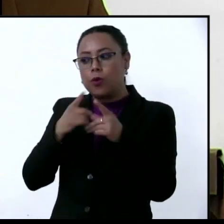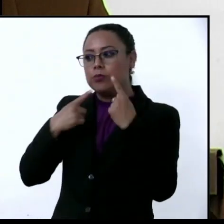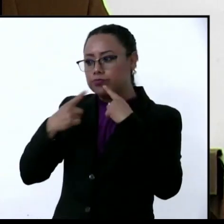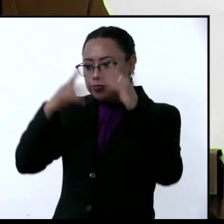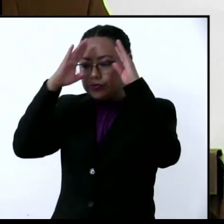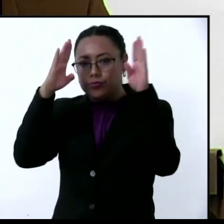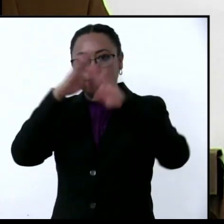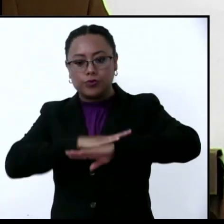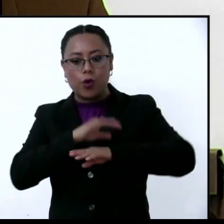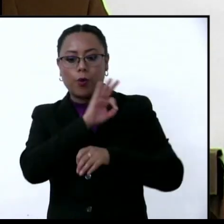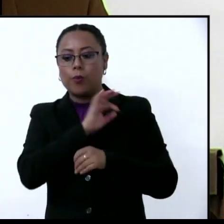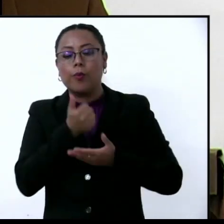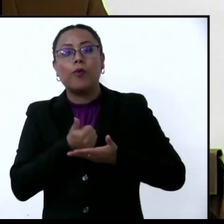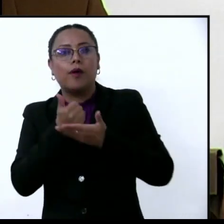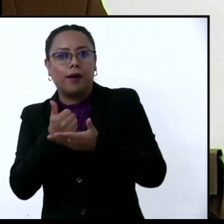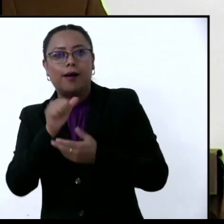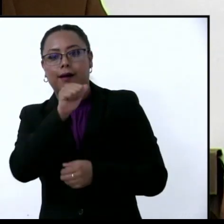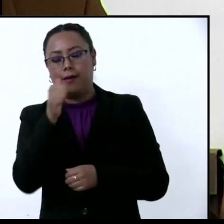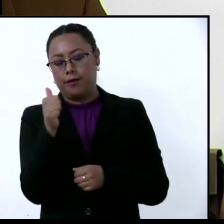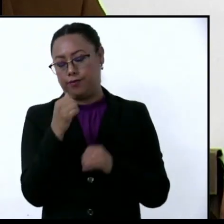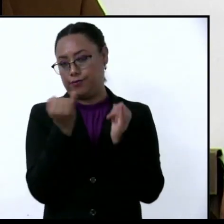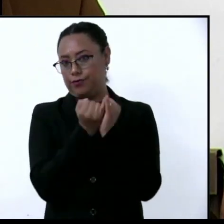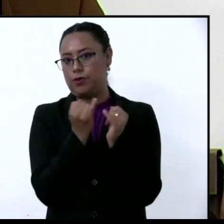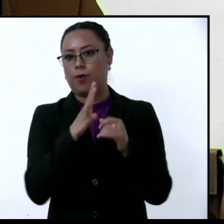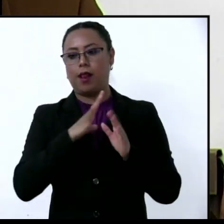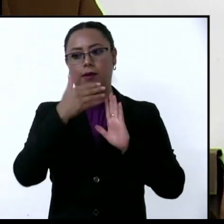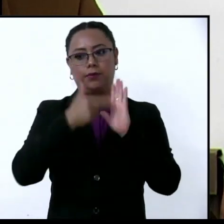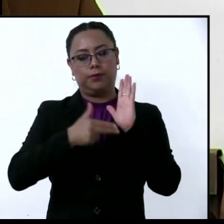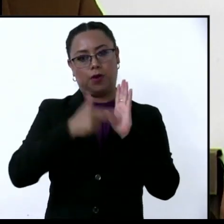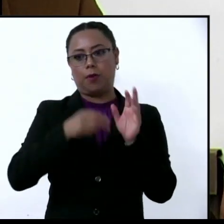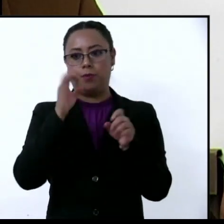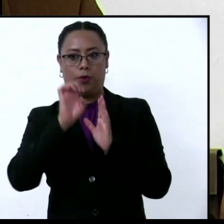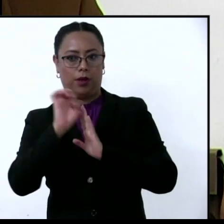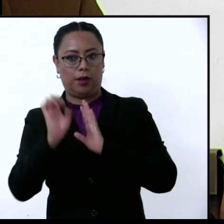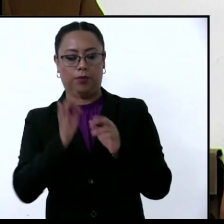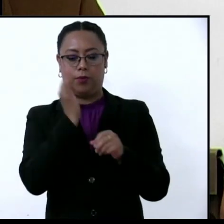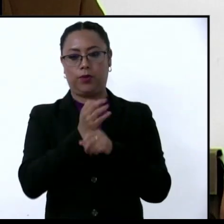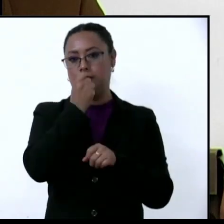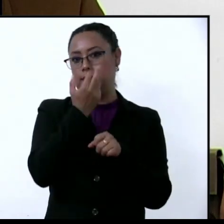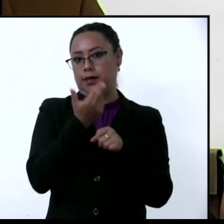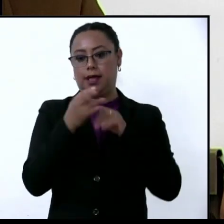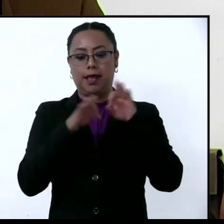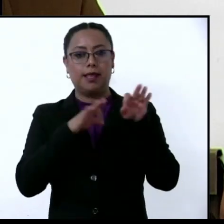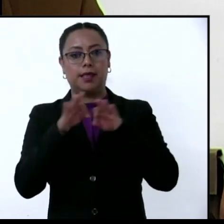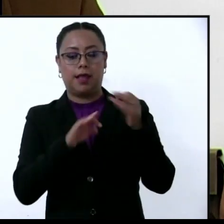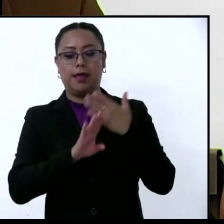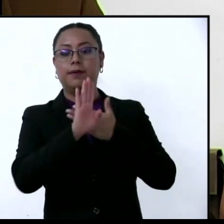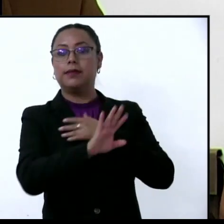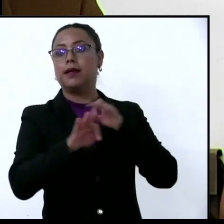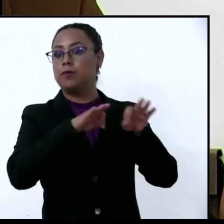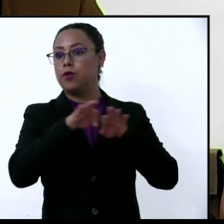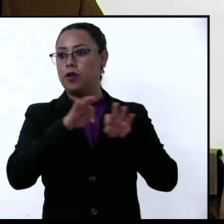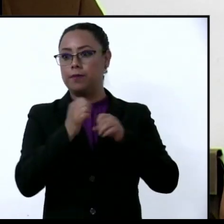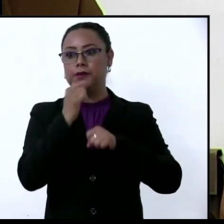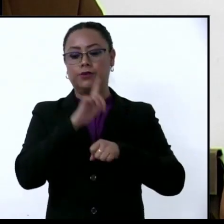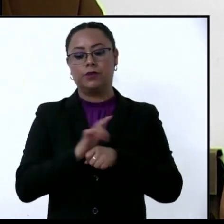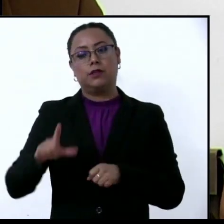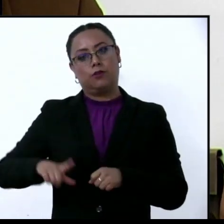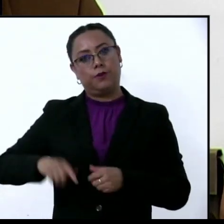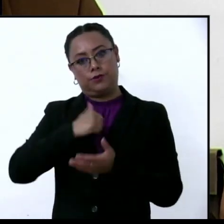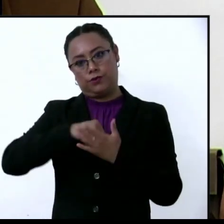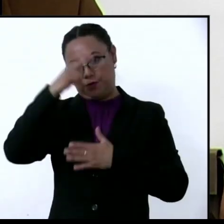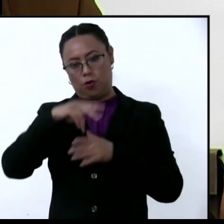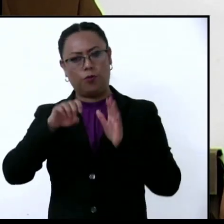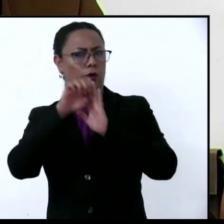de diversos mecanismos que ha puesto en marcha la Secretaría del Trabajo y Previsión Social del Gobierno de México, con la Embajada de Estados